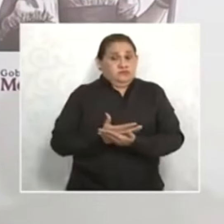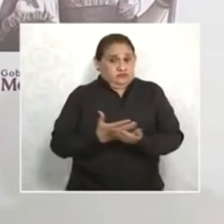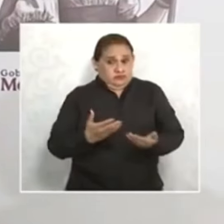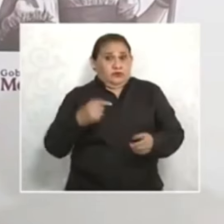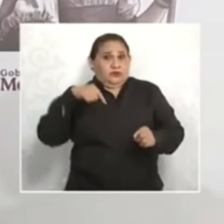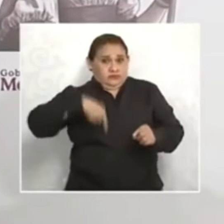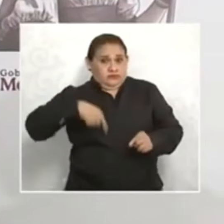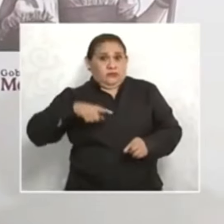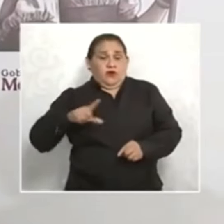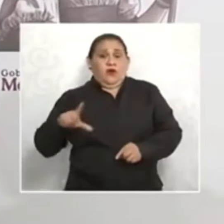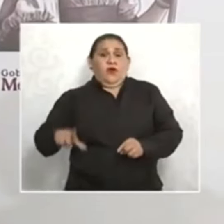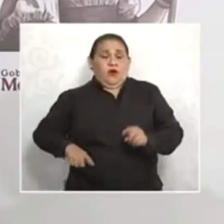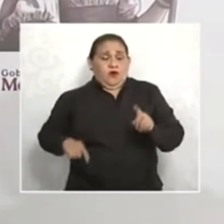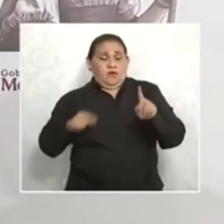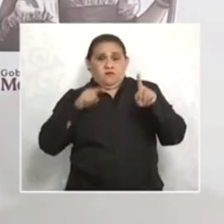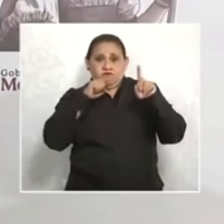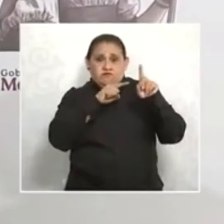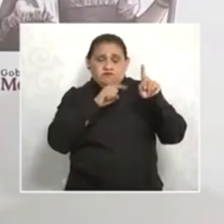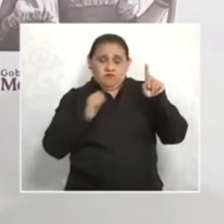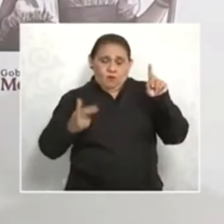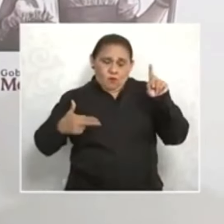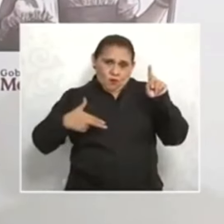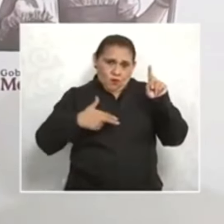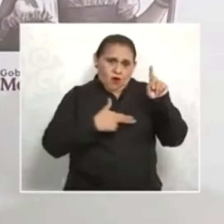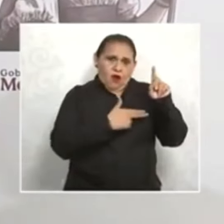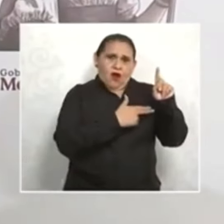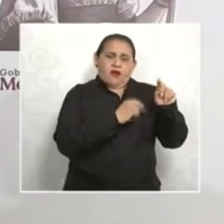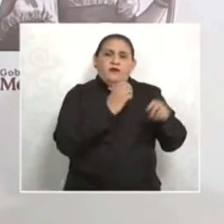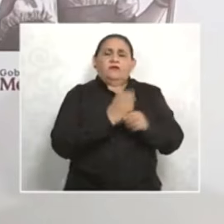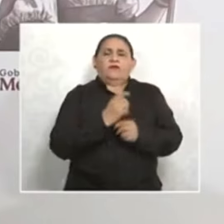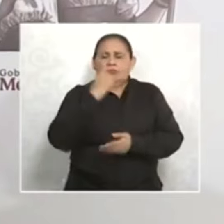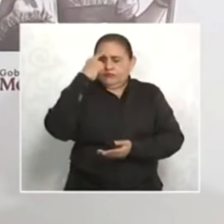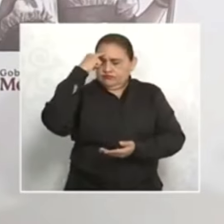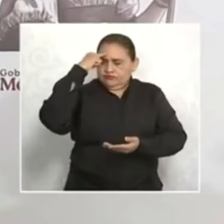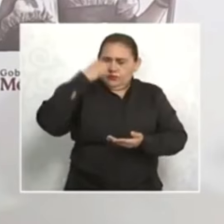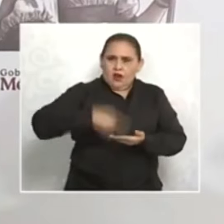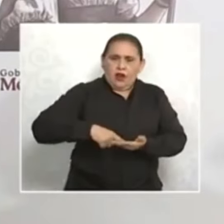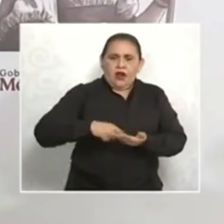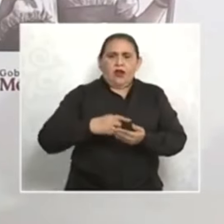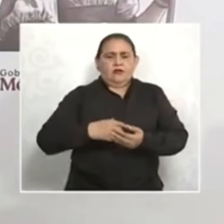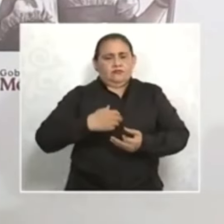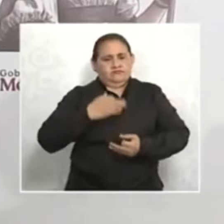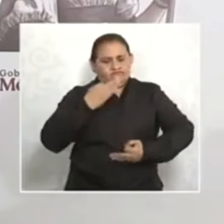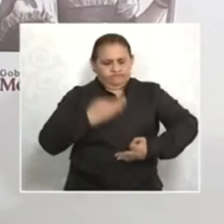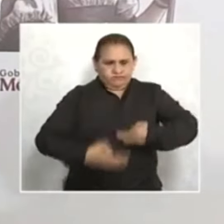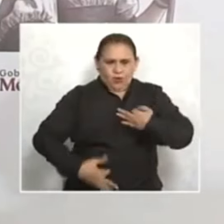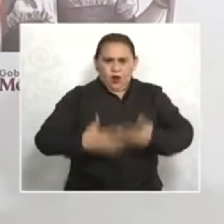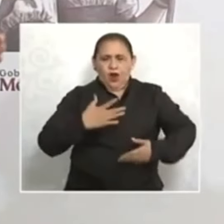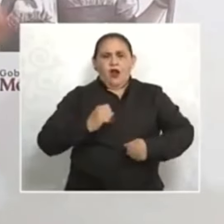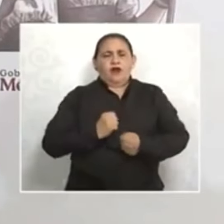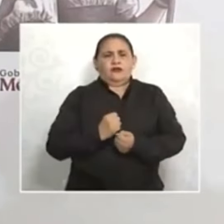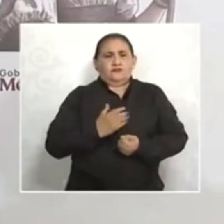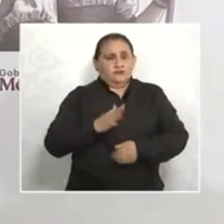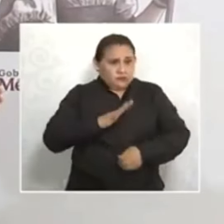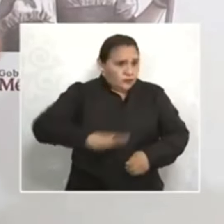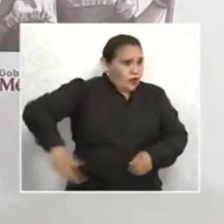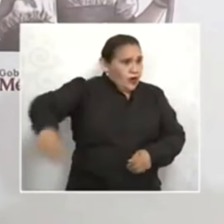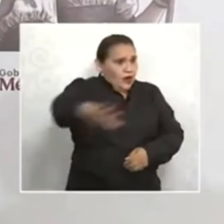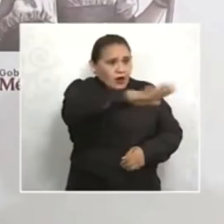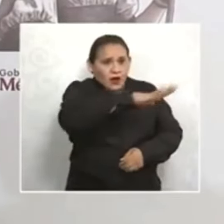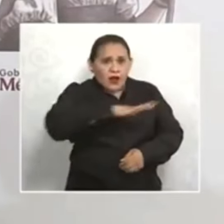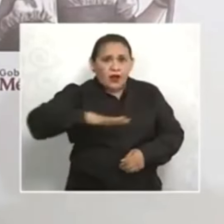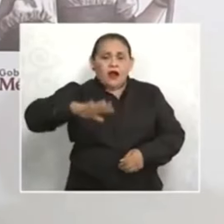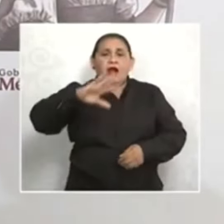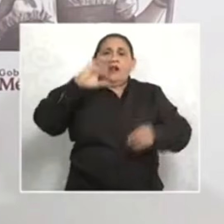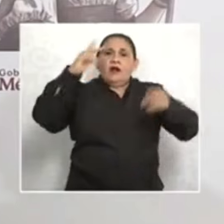comprometimos y hoy lo vamos a cumplir porque creemos en la justicia social para todas las personas